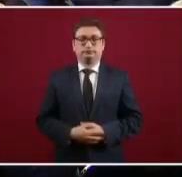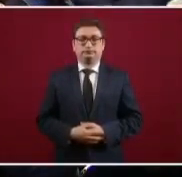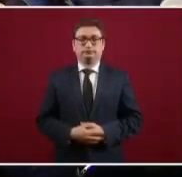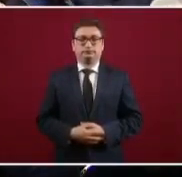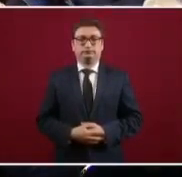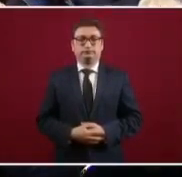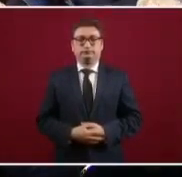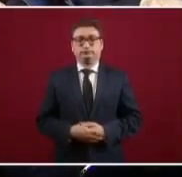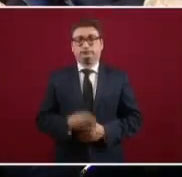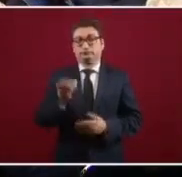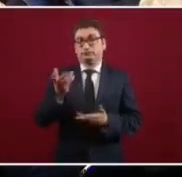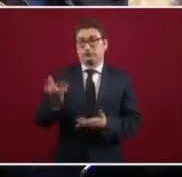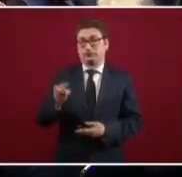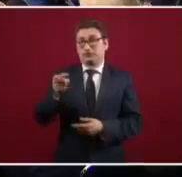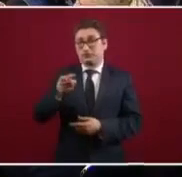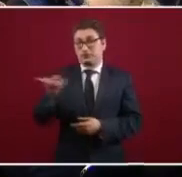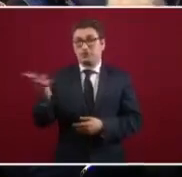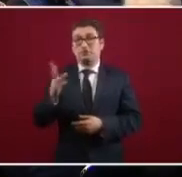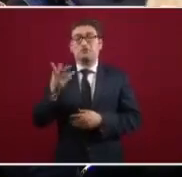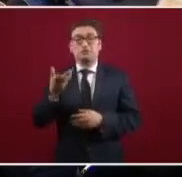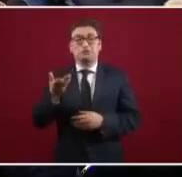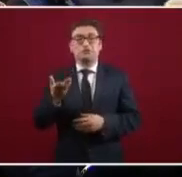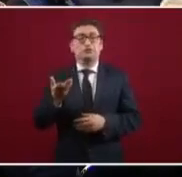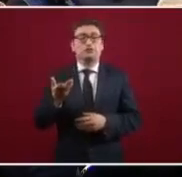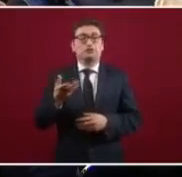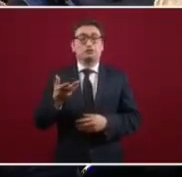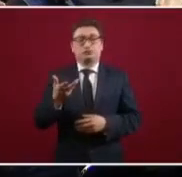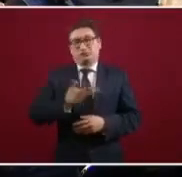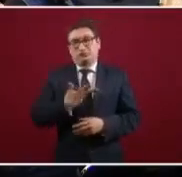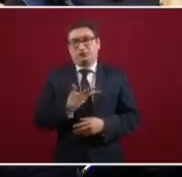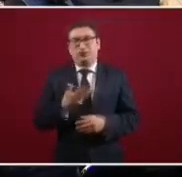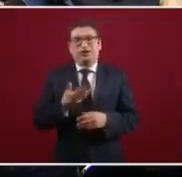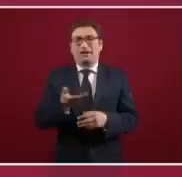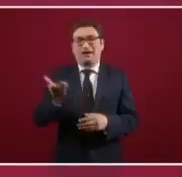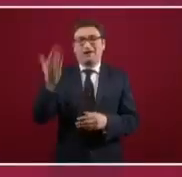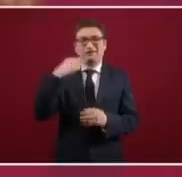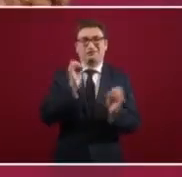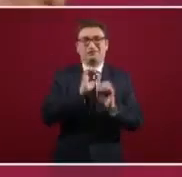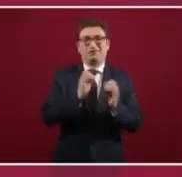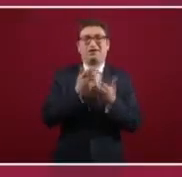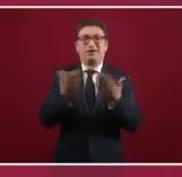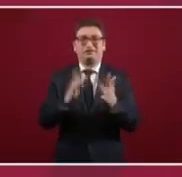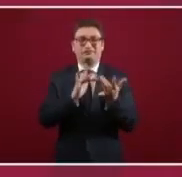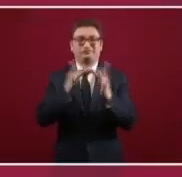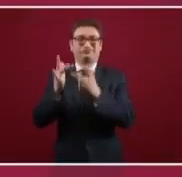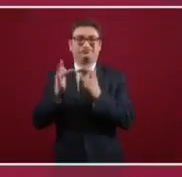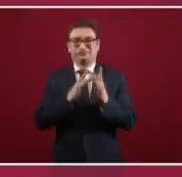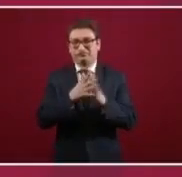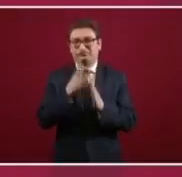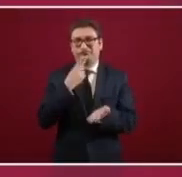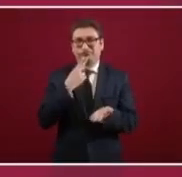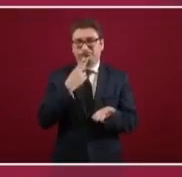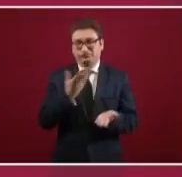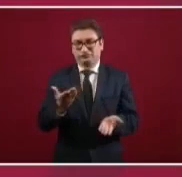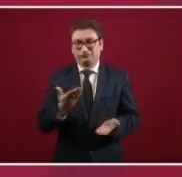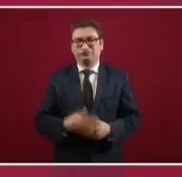se tiene ese instrumento que antes no existía que son las redes sociales